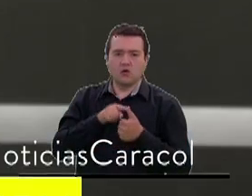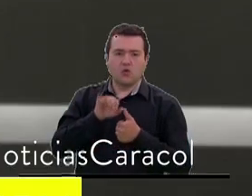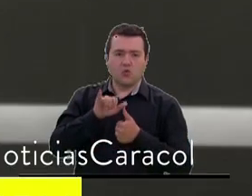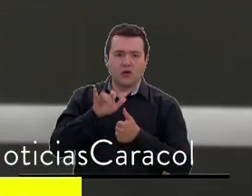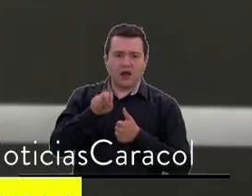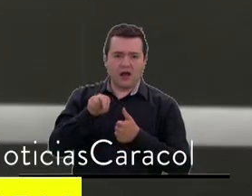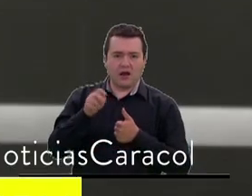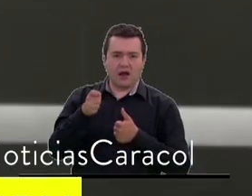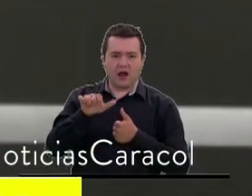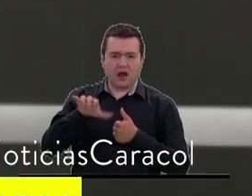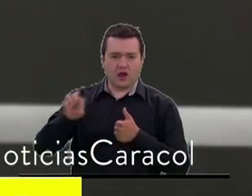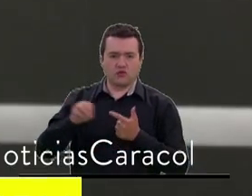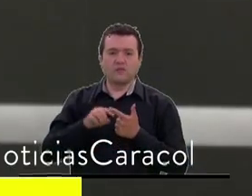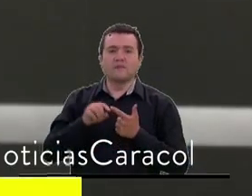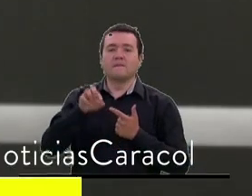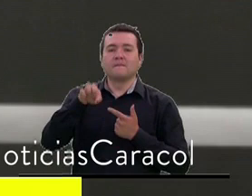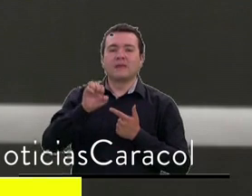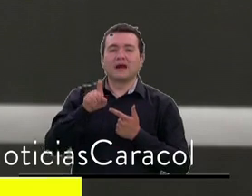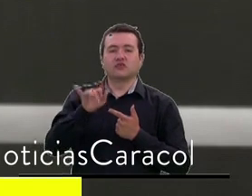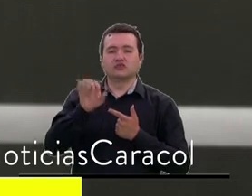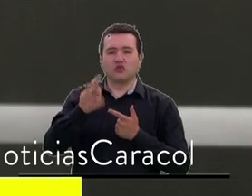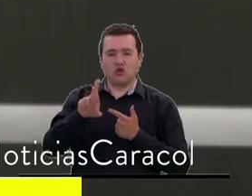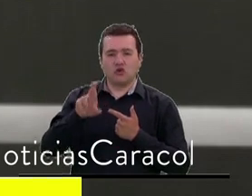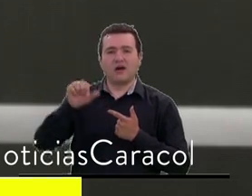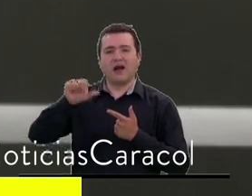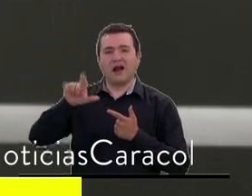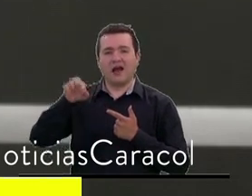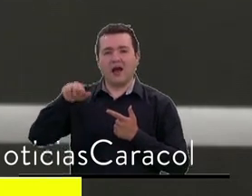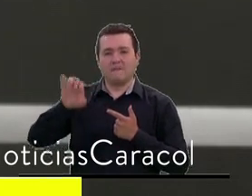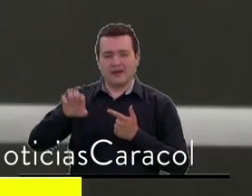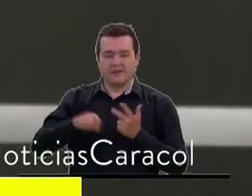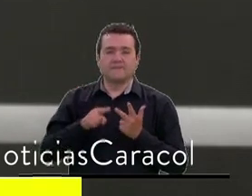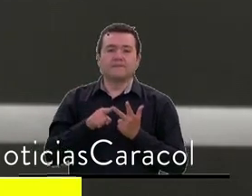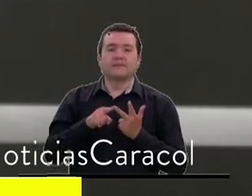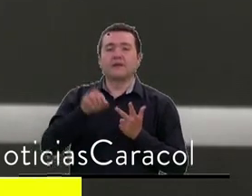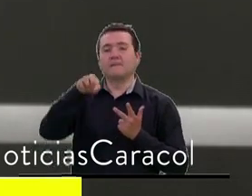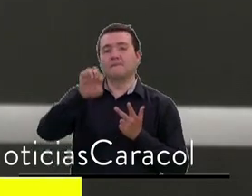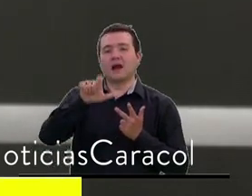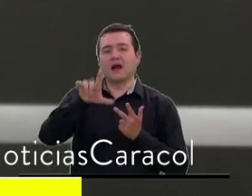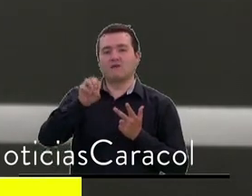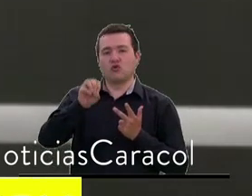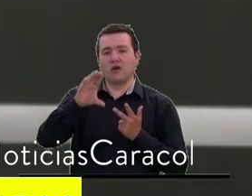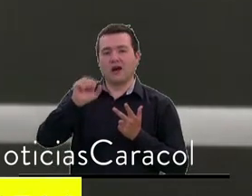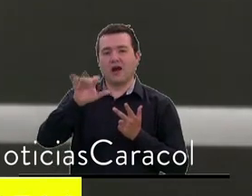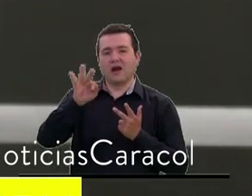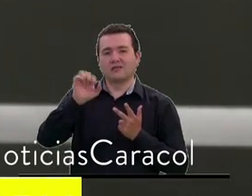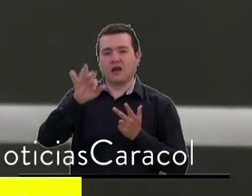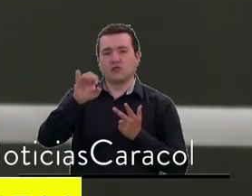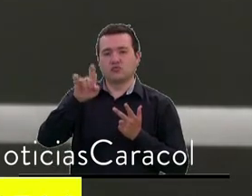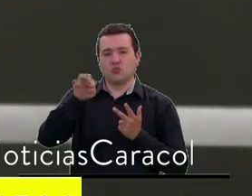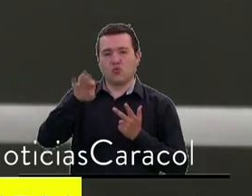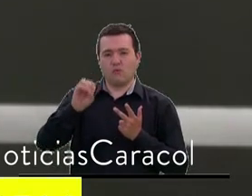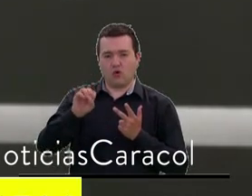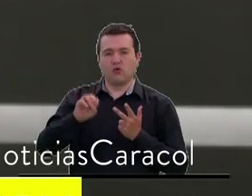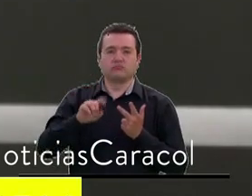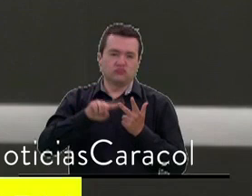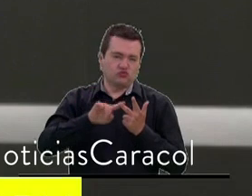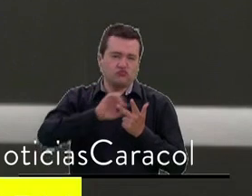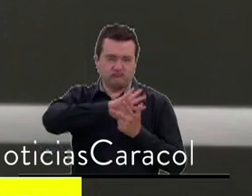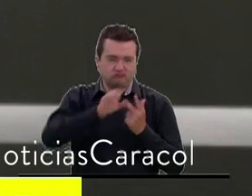Cubillos, Pastor Lisandro Alape Lascarro y Pablo Catatumbo Torres Victoria y sus